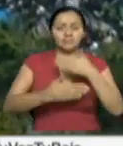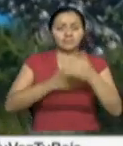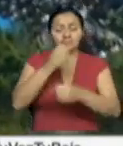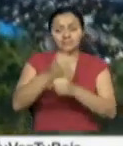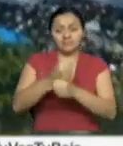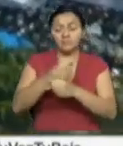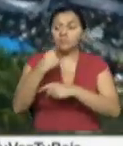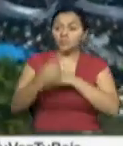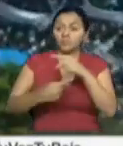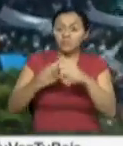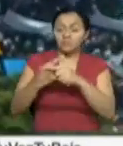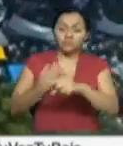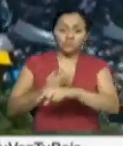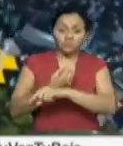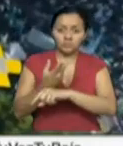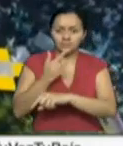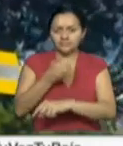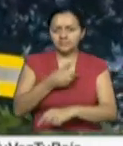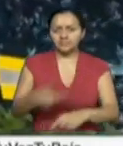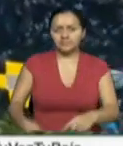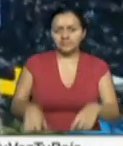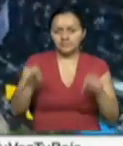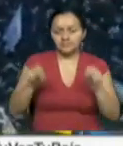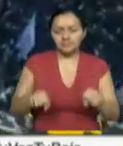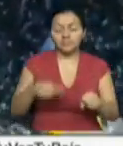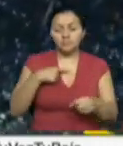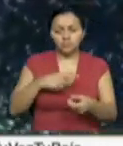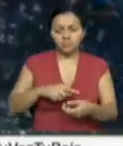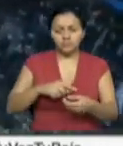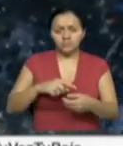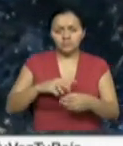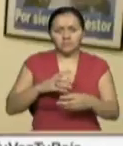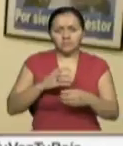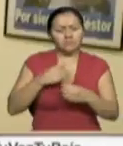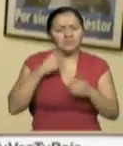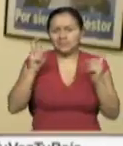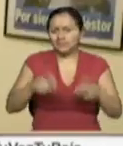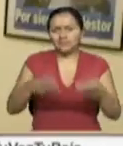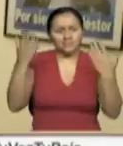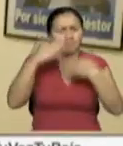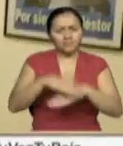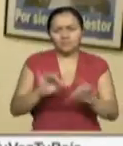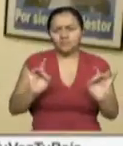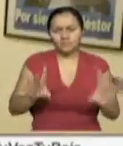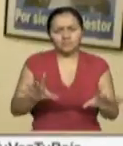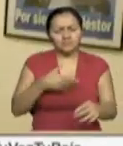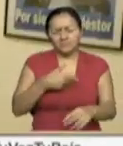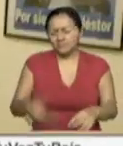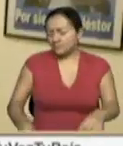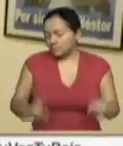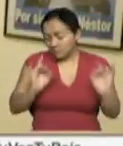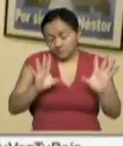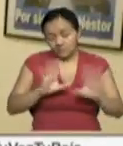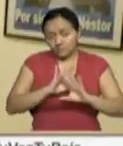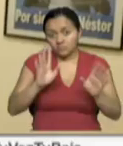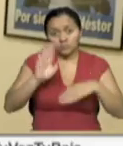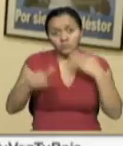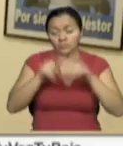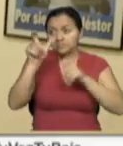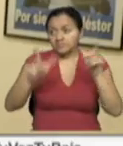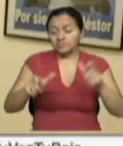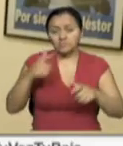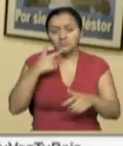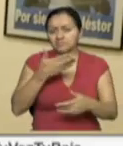ultimátum y hacen recomendaciones al presidente. Hay que hacer muchos esfuerzos para que termine su mandato porque la verdad hace todo lo posible para que el pueblo salga a la calle